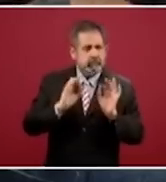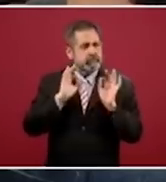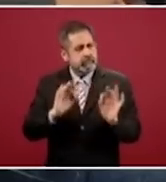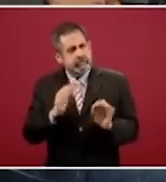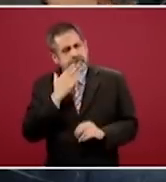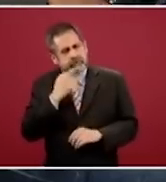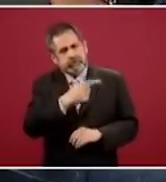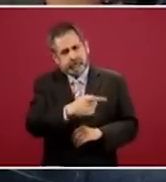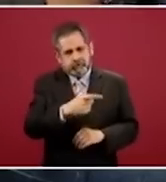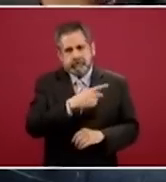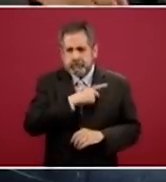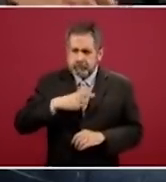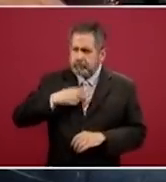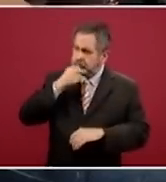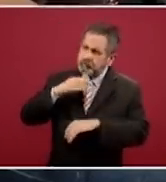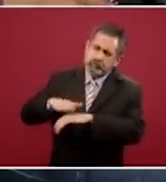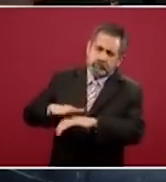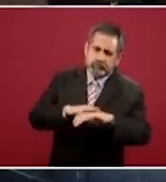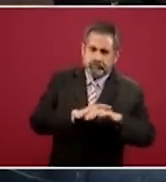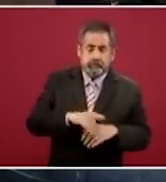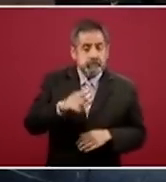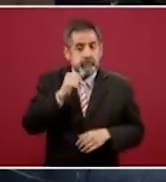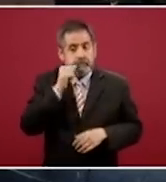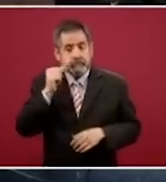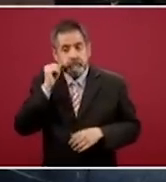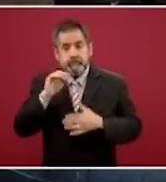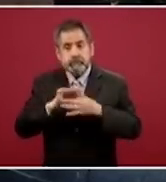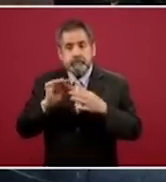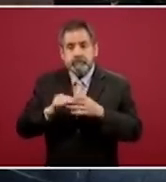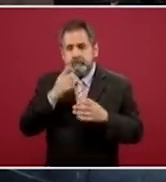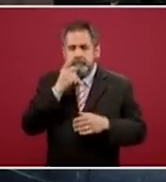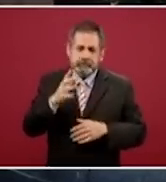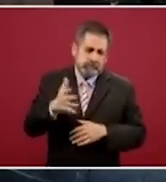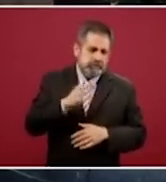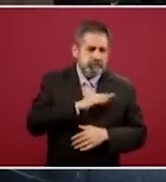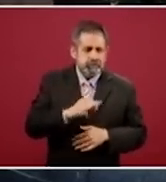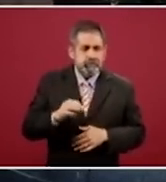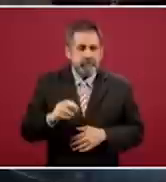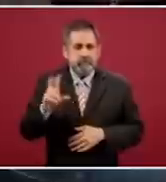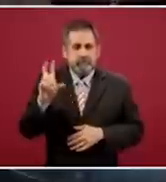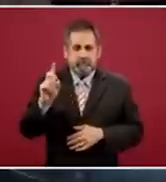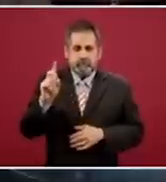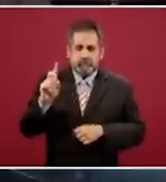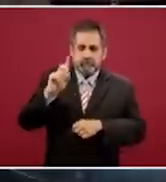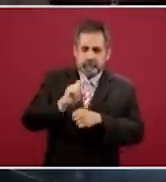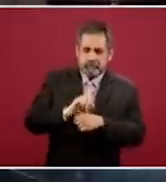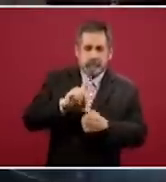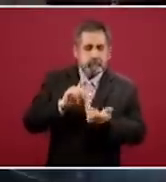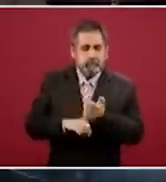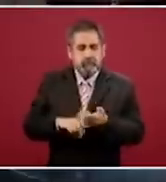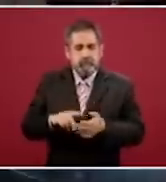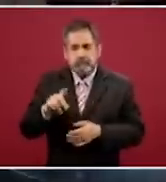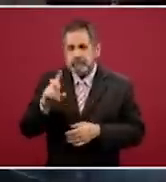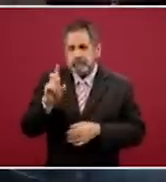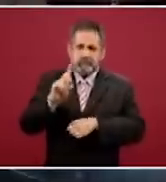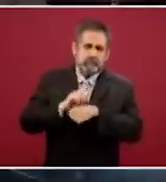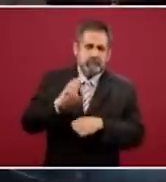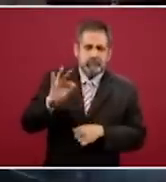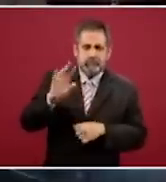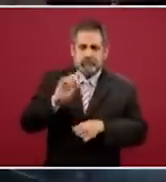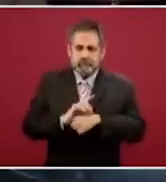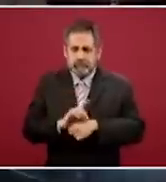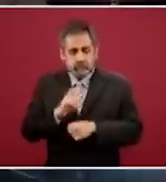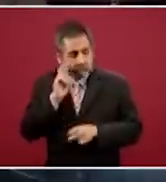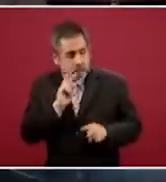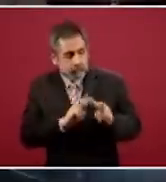adecuado que se tenía que llevar? Usted ayer comentó que más o menos eran 30 días, ahorita se repitió, 30 días, 40 días, en lo